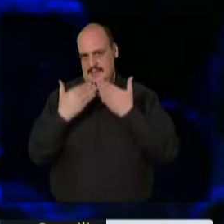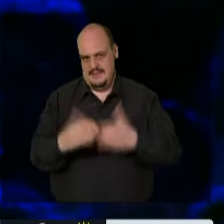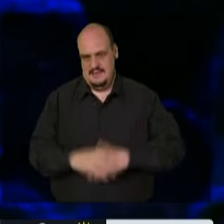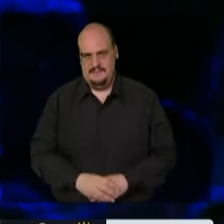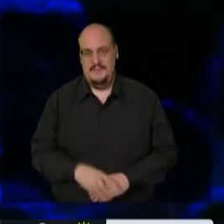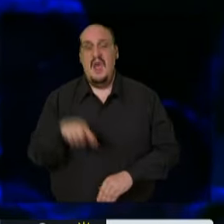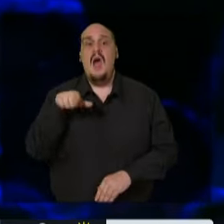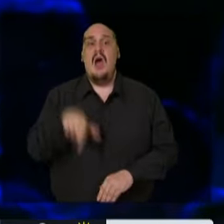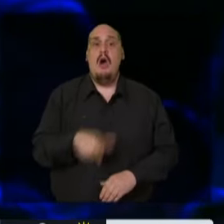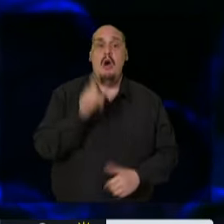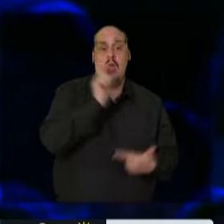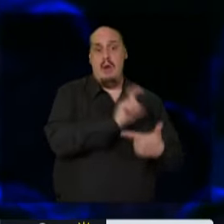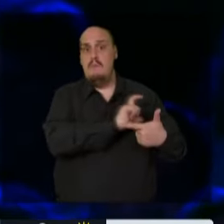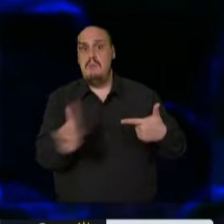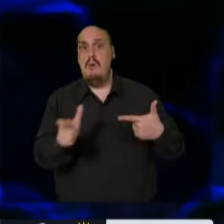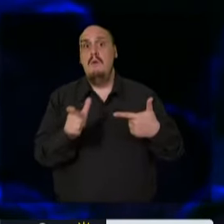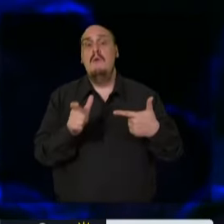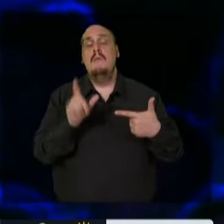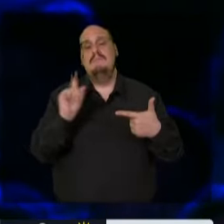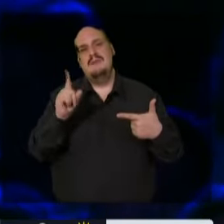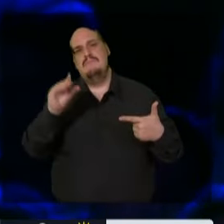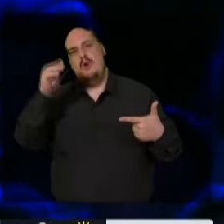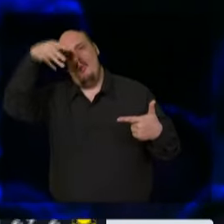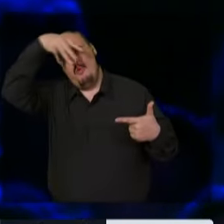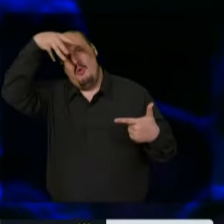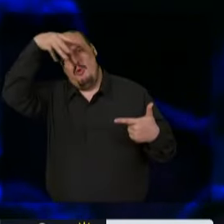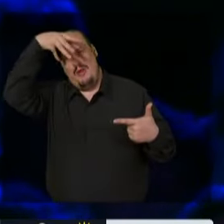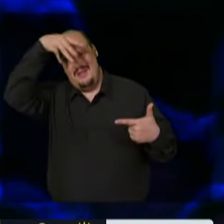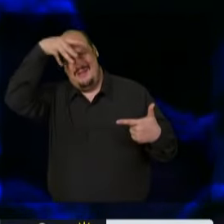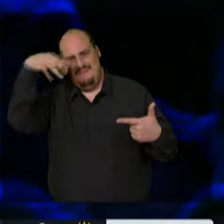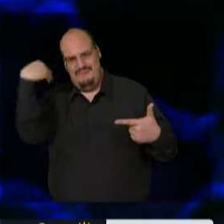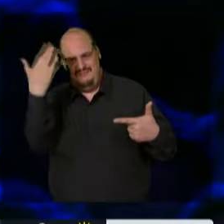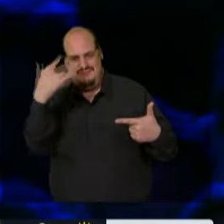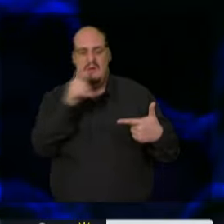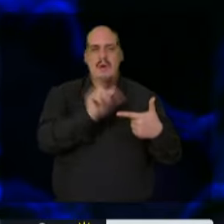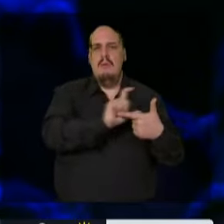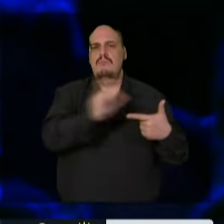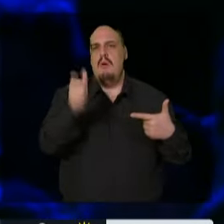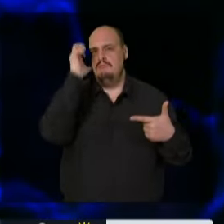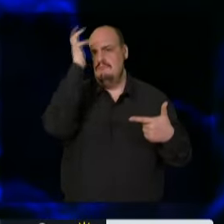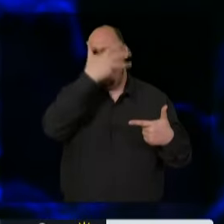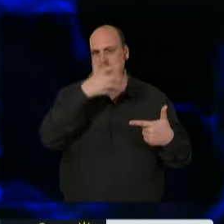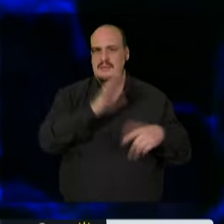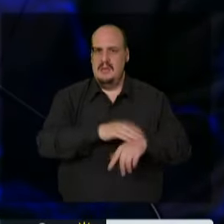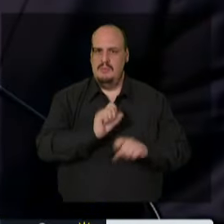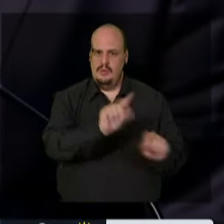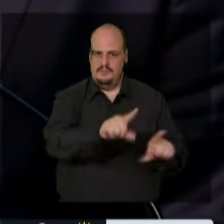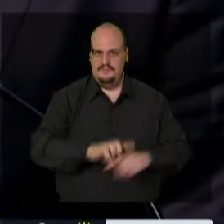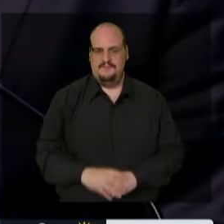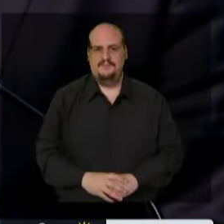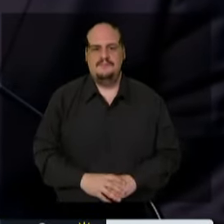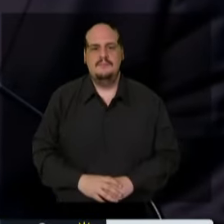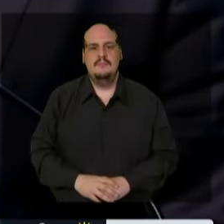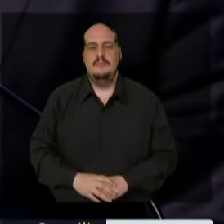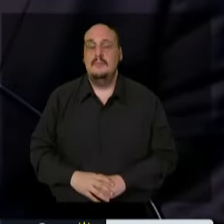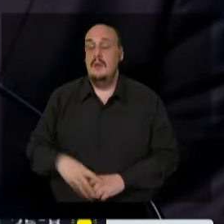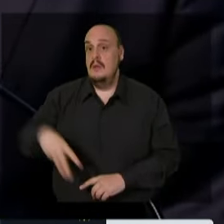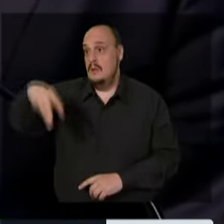del derecho a réplica sobre los dichos de Patricia Bullrich de Javier Milei. Su tiempo. Señora